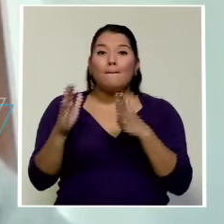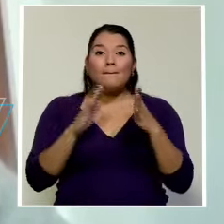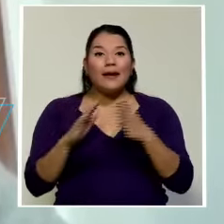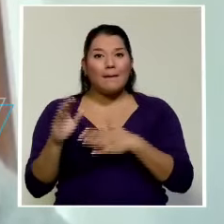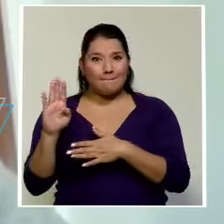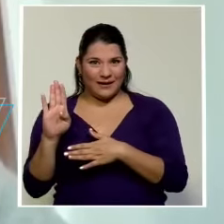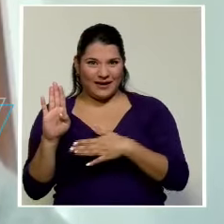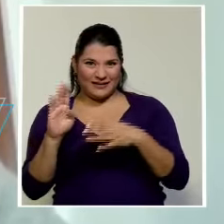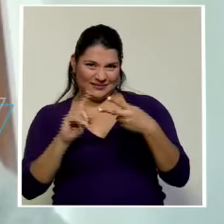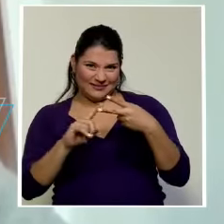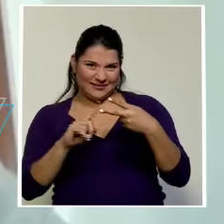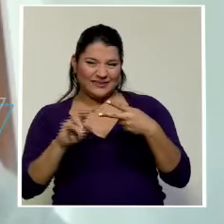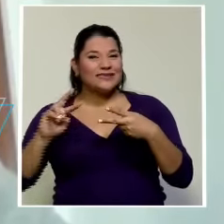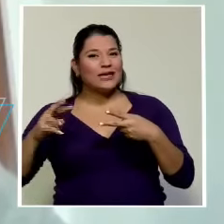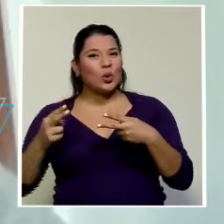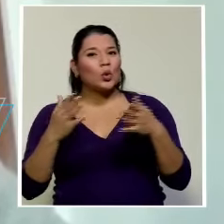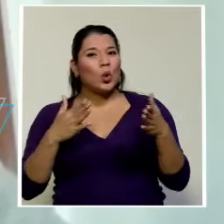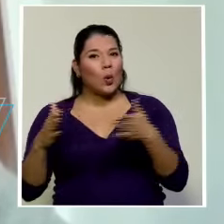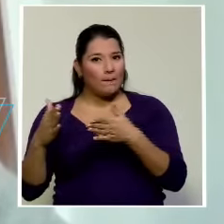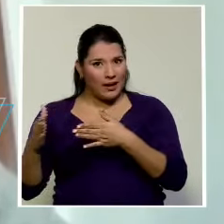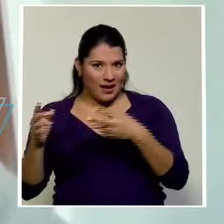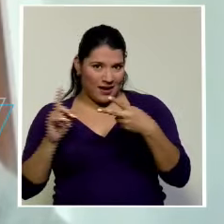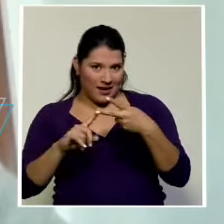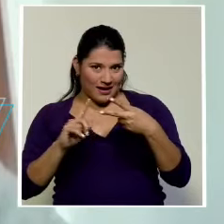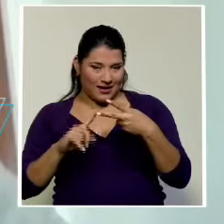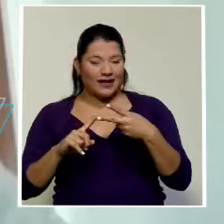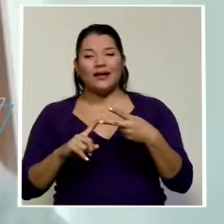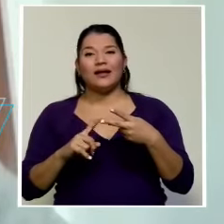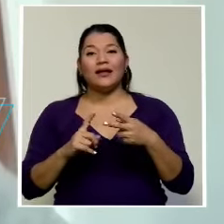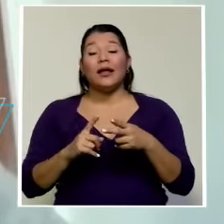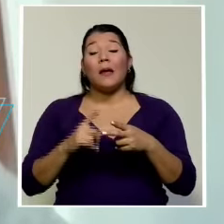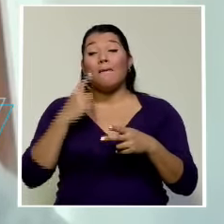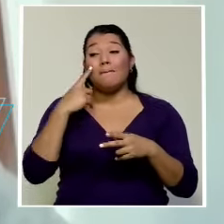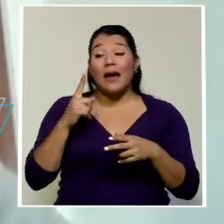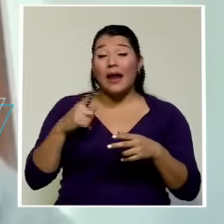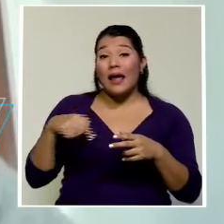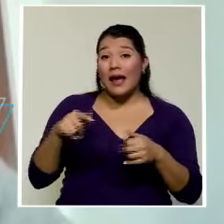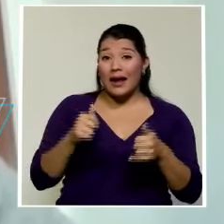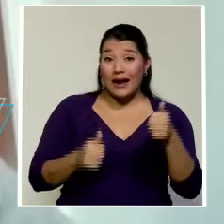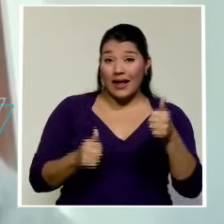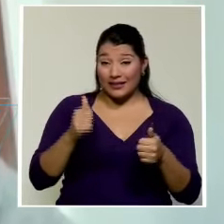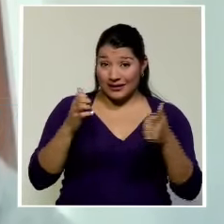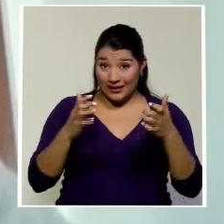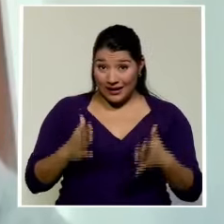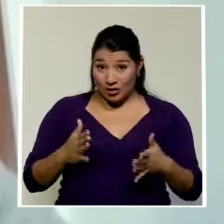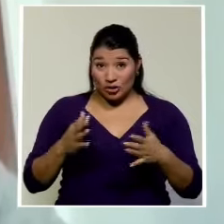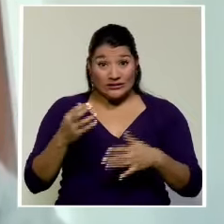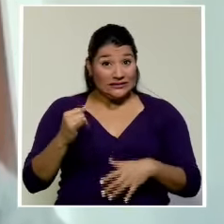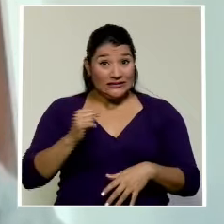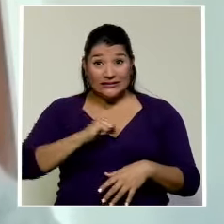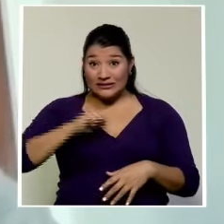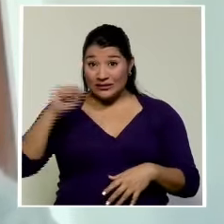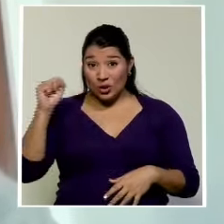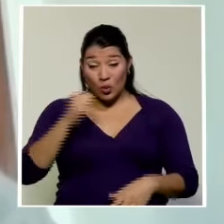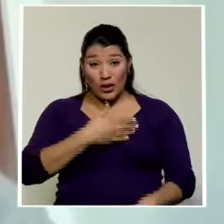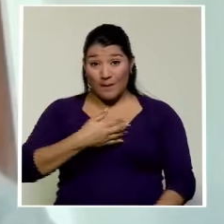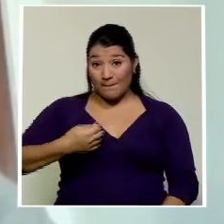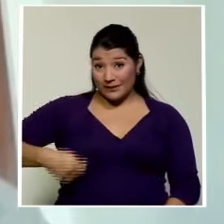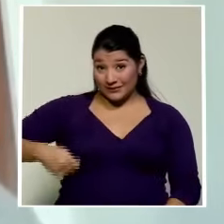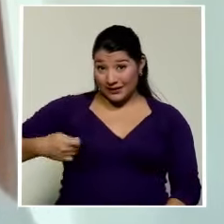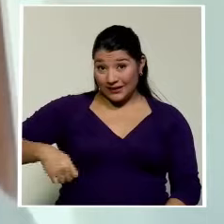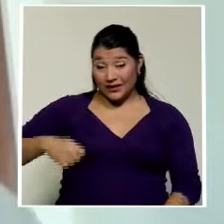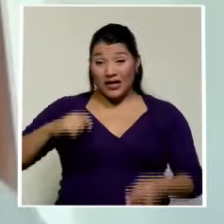que supone o quizás hace prever a los candidatos y a las candidatas que la presidencia puede ser como